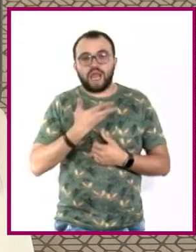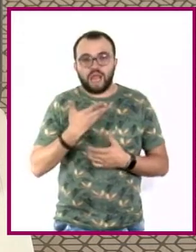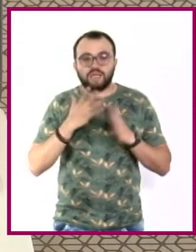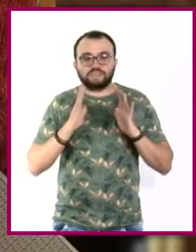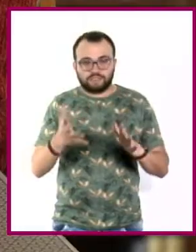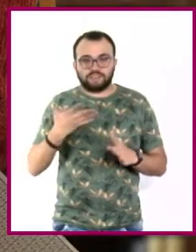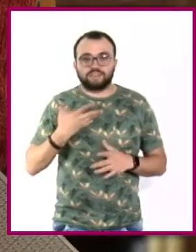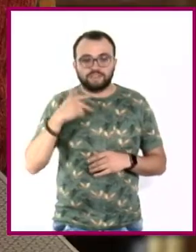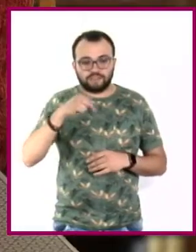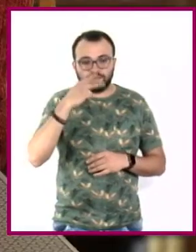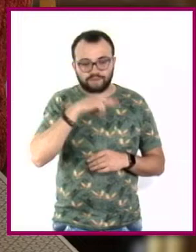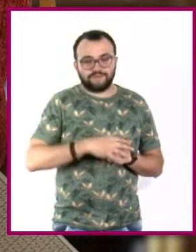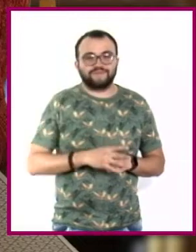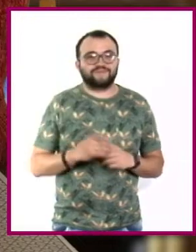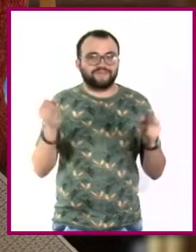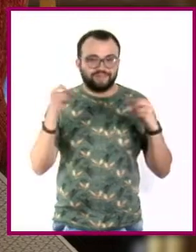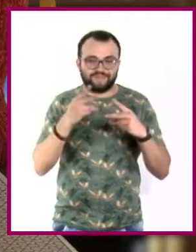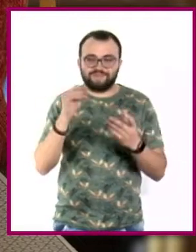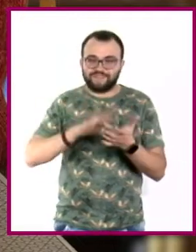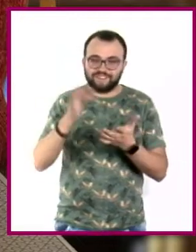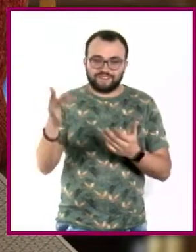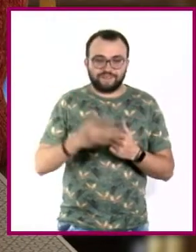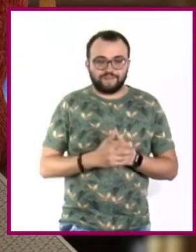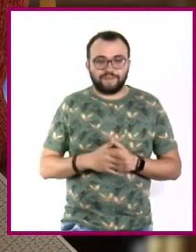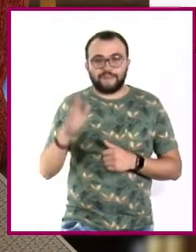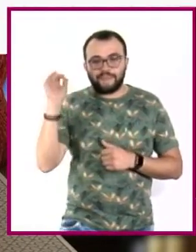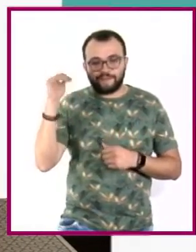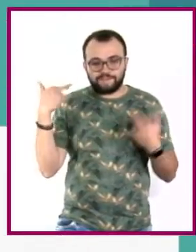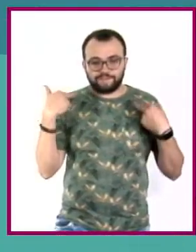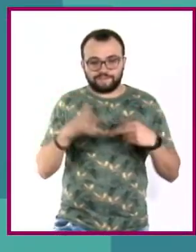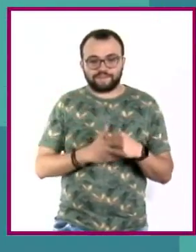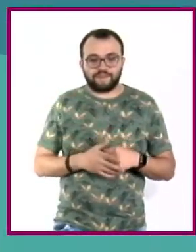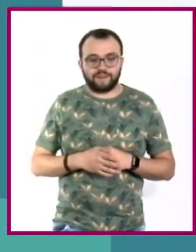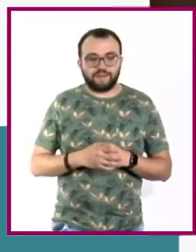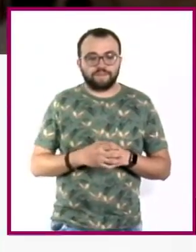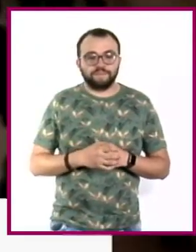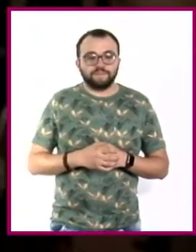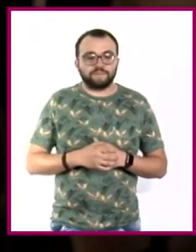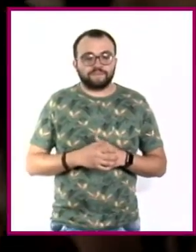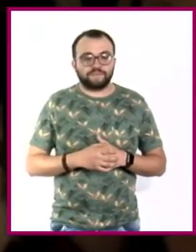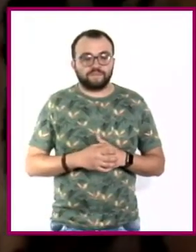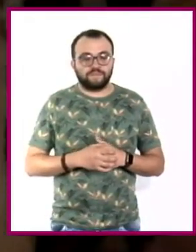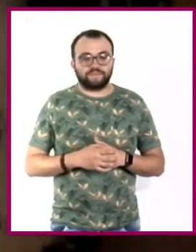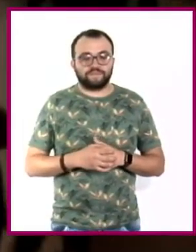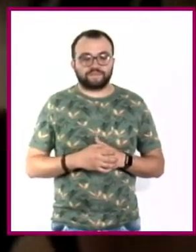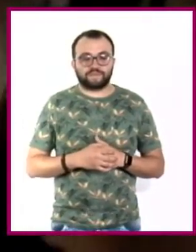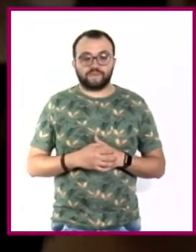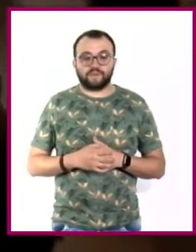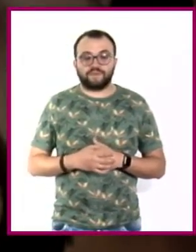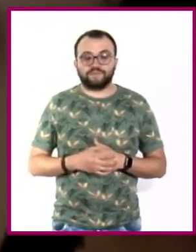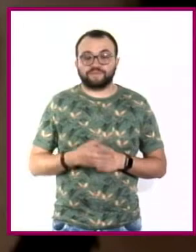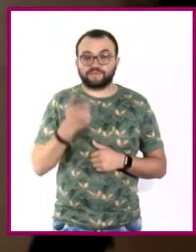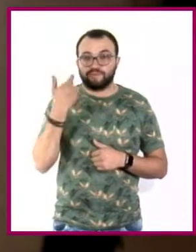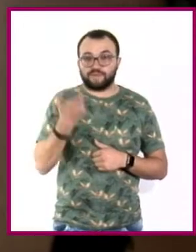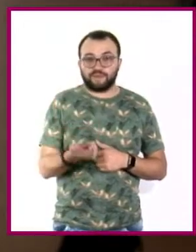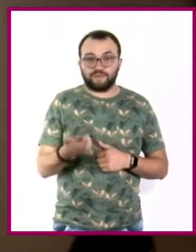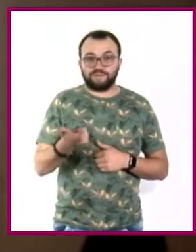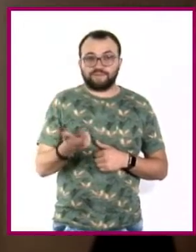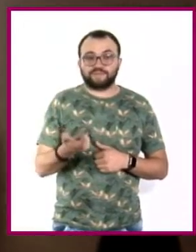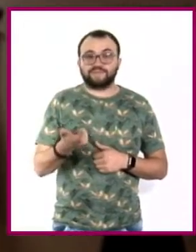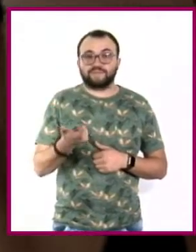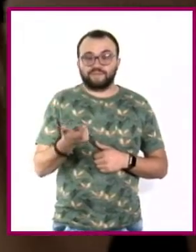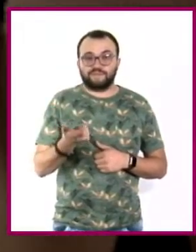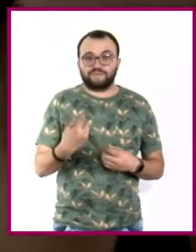realizando. Nos vemos, maestra. Muchísimas gracias. Adiós, maestra. Gracias. Los precios de la vivienda al